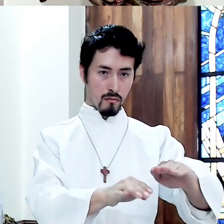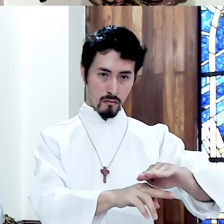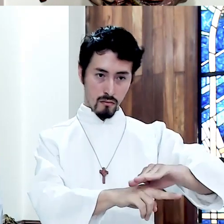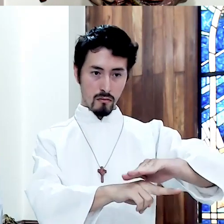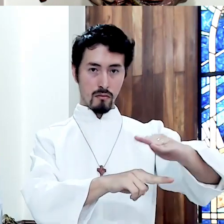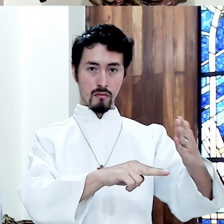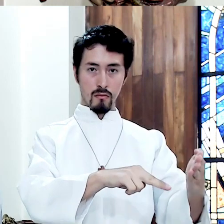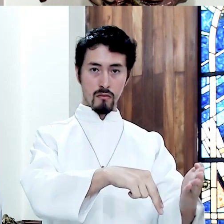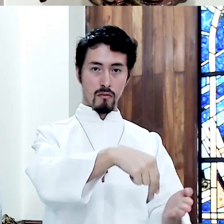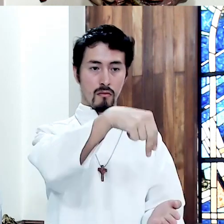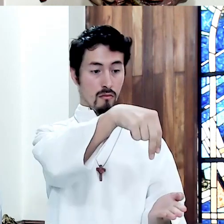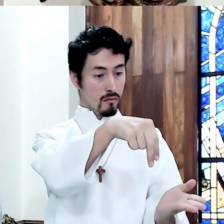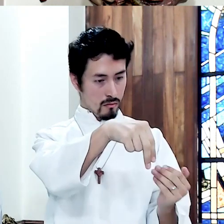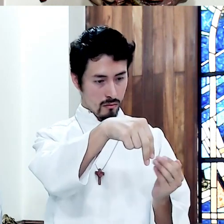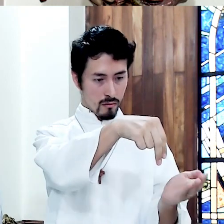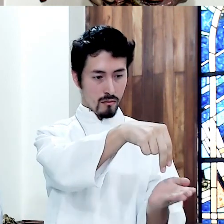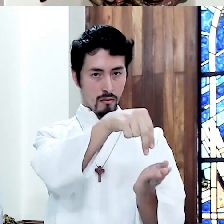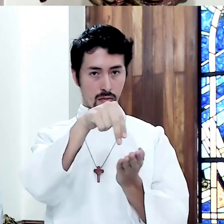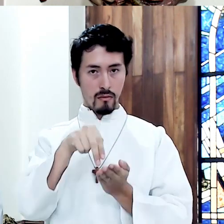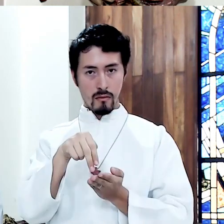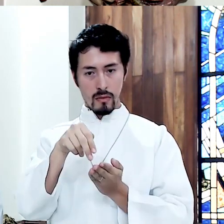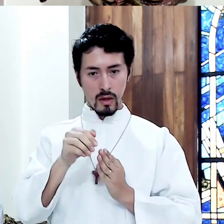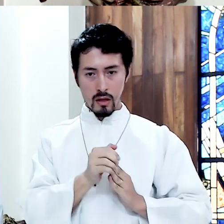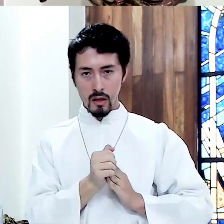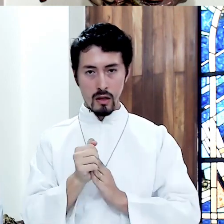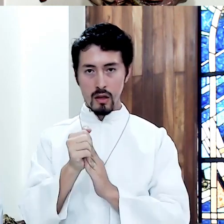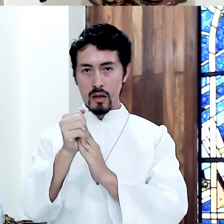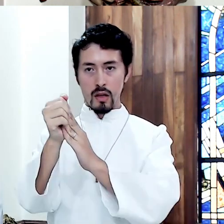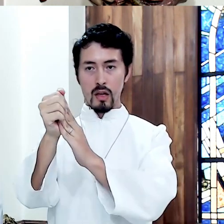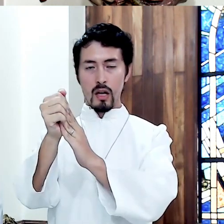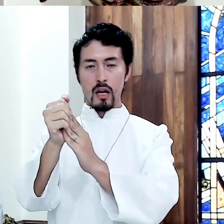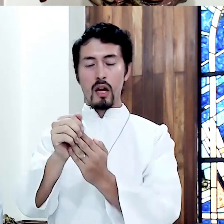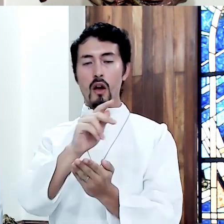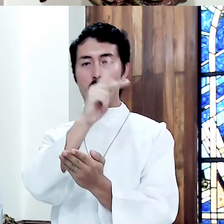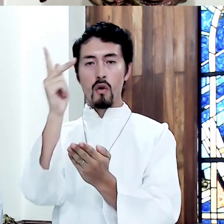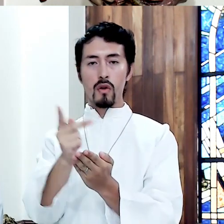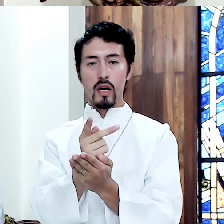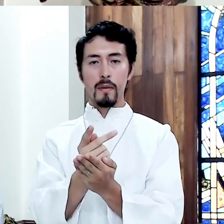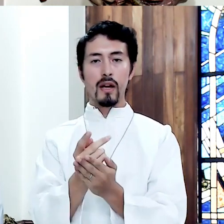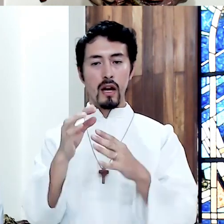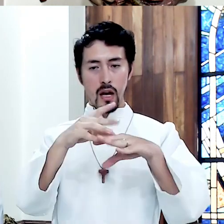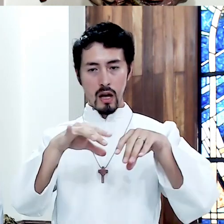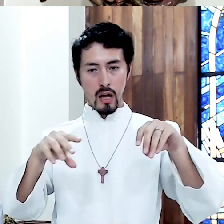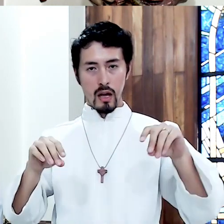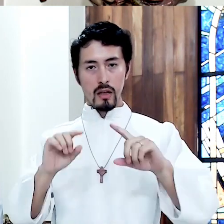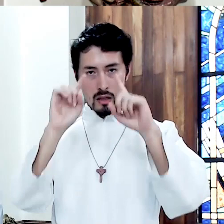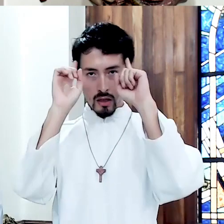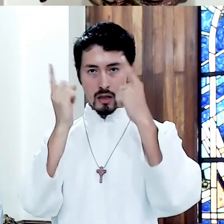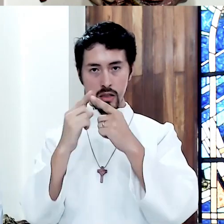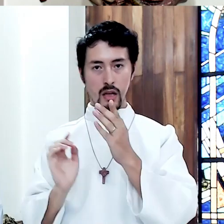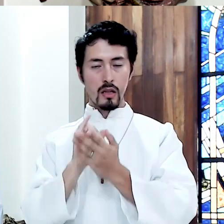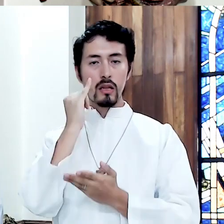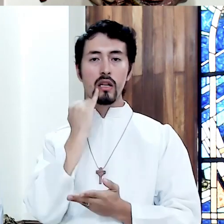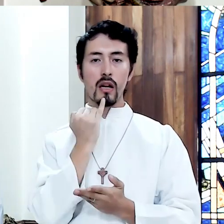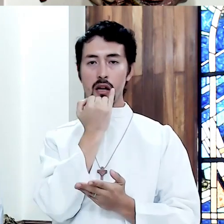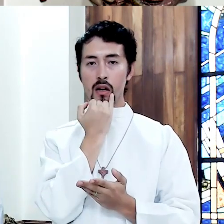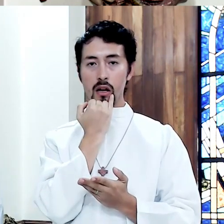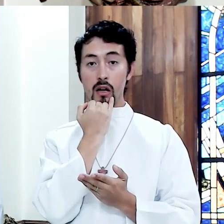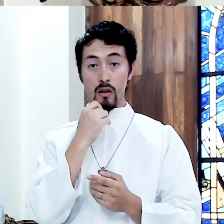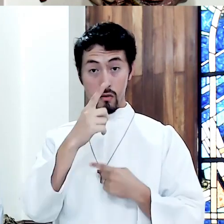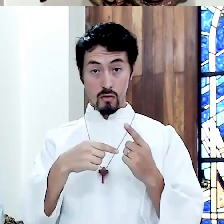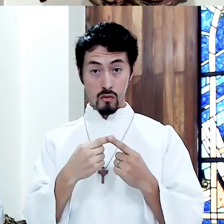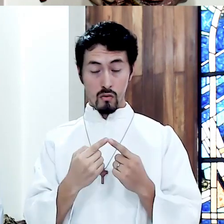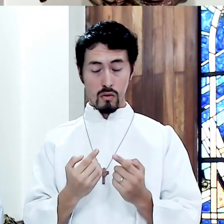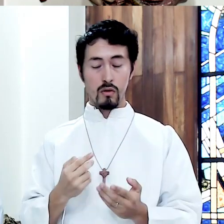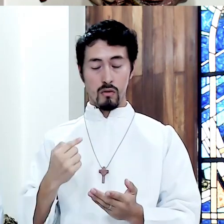ellos y los conduciré de nuevo a la tierra de Israel. Cuando abra sus sepulcros